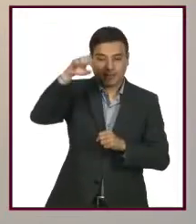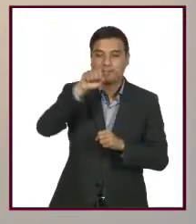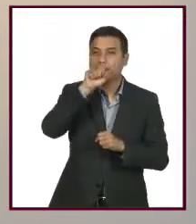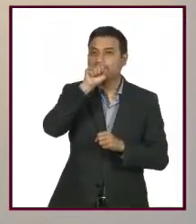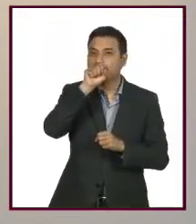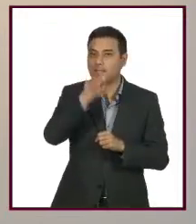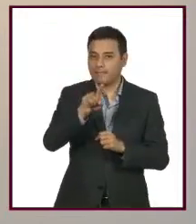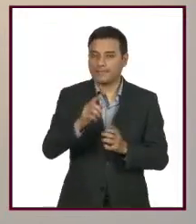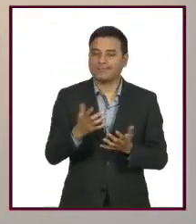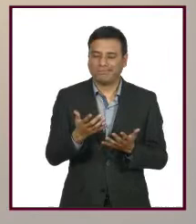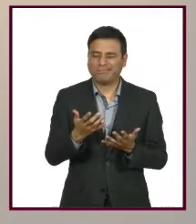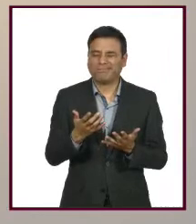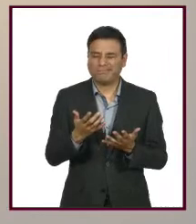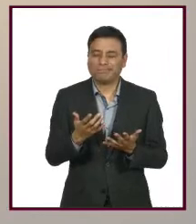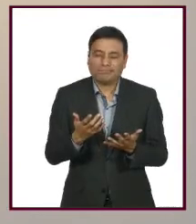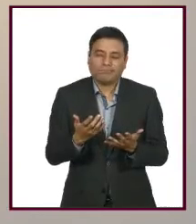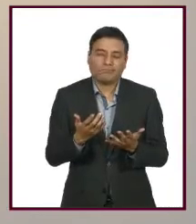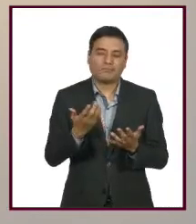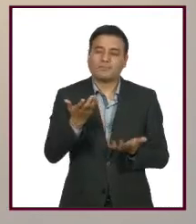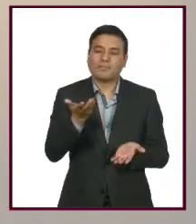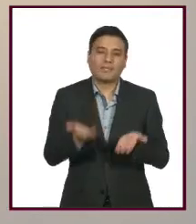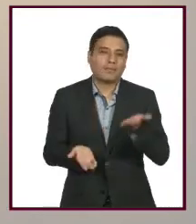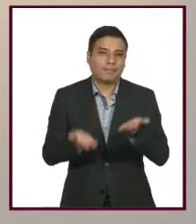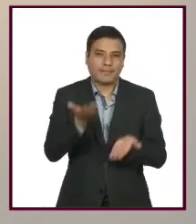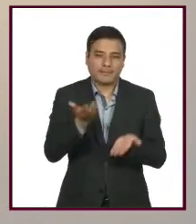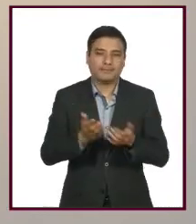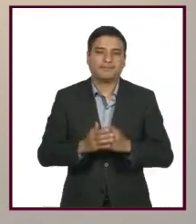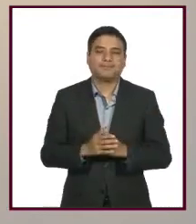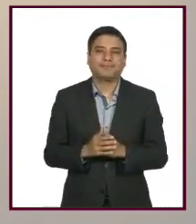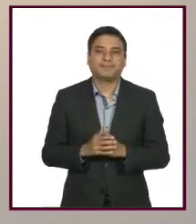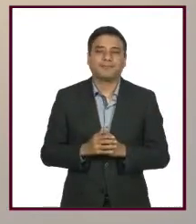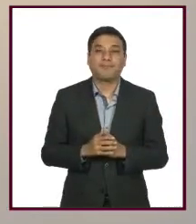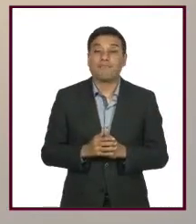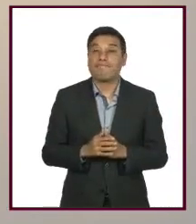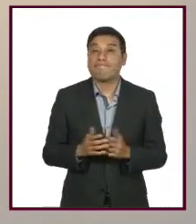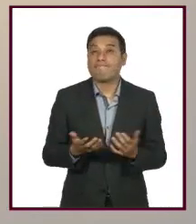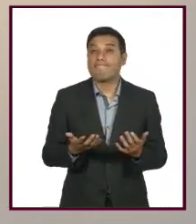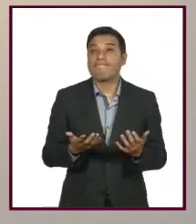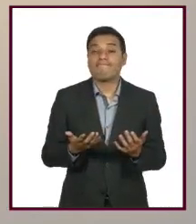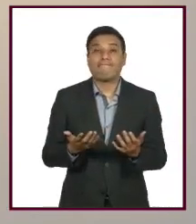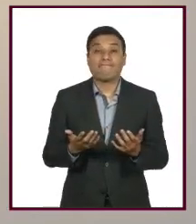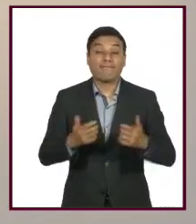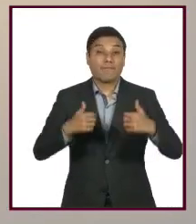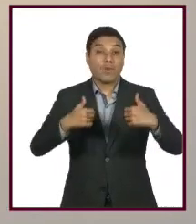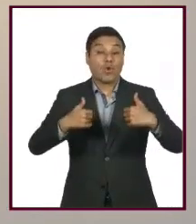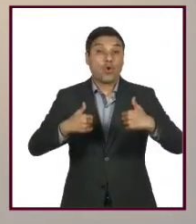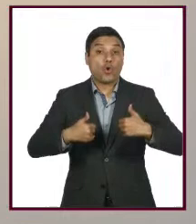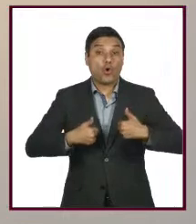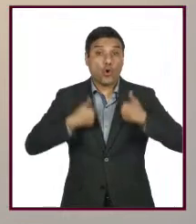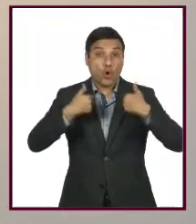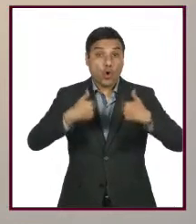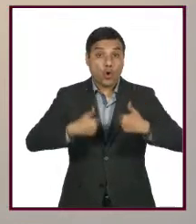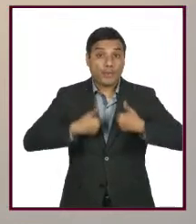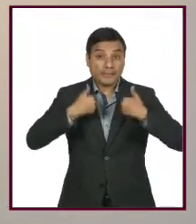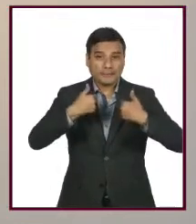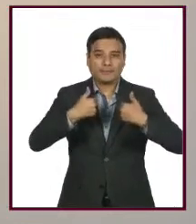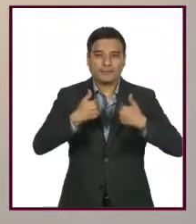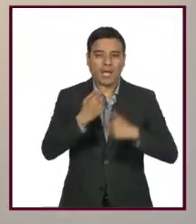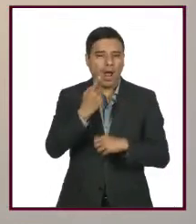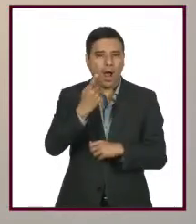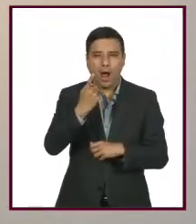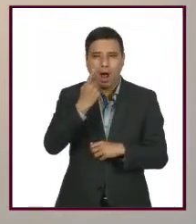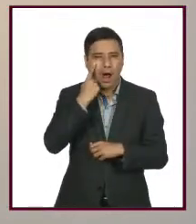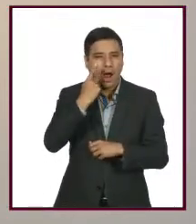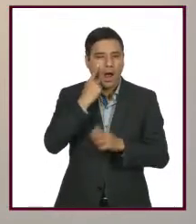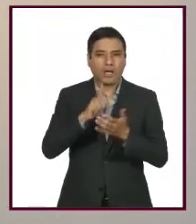el grupo de edad que se estudia, pero en los y las adolescentes hay un poco más